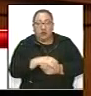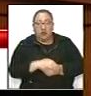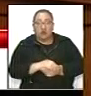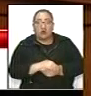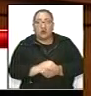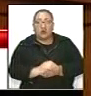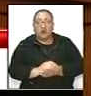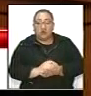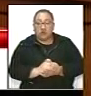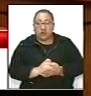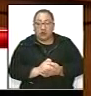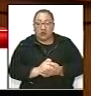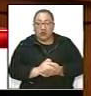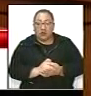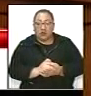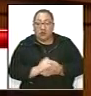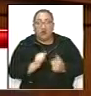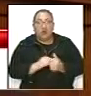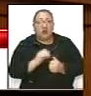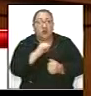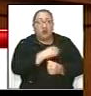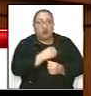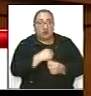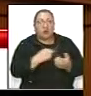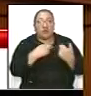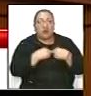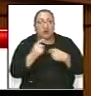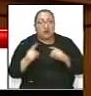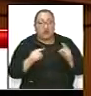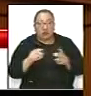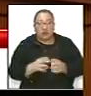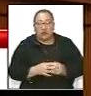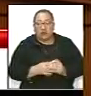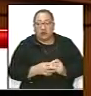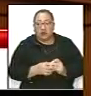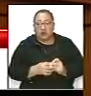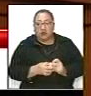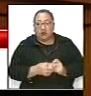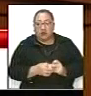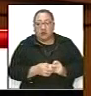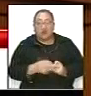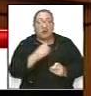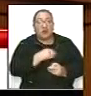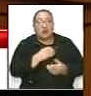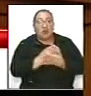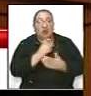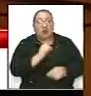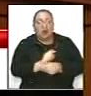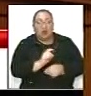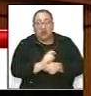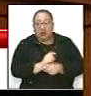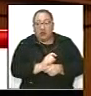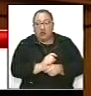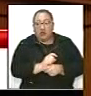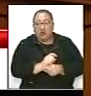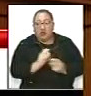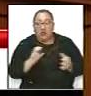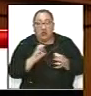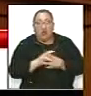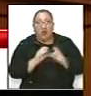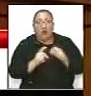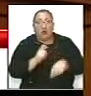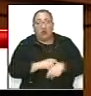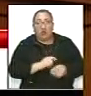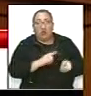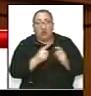Poblaciones Vulnerables, cuyo ministerio es el ente rector en estas políticas, y la ministra de Educación, y se nos unirá en unos momentos